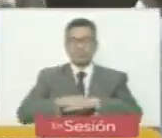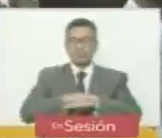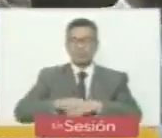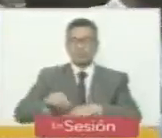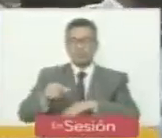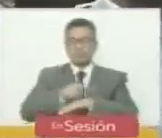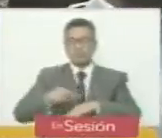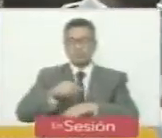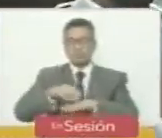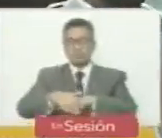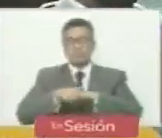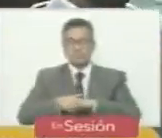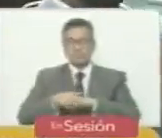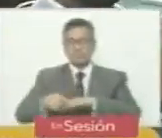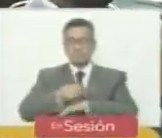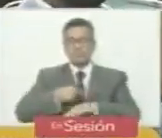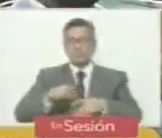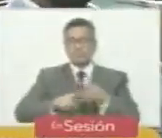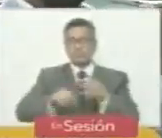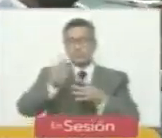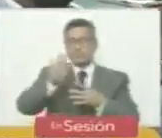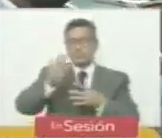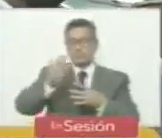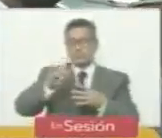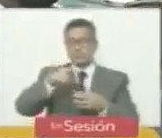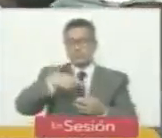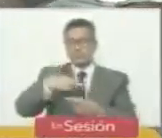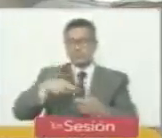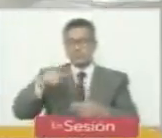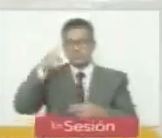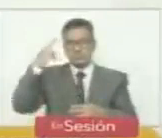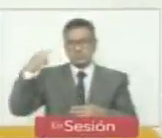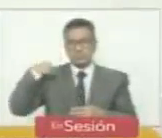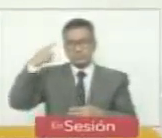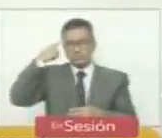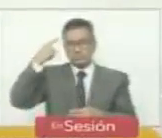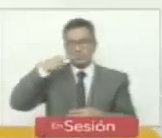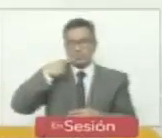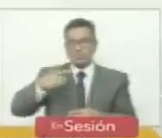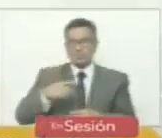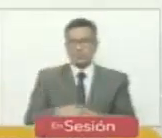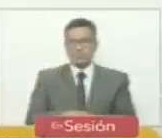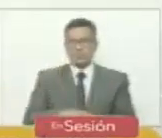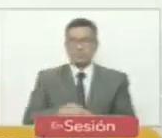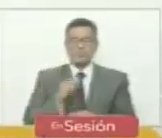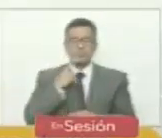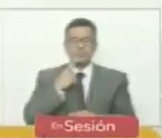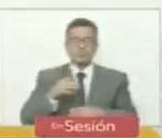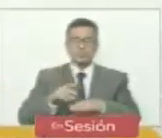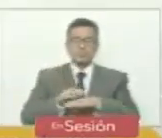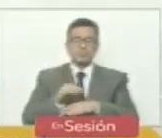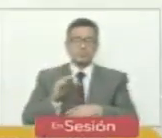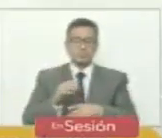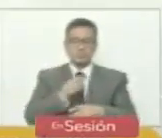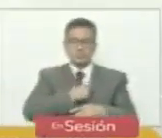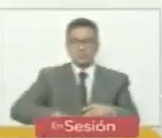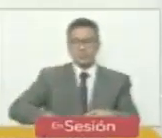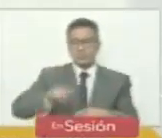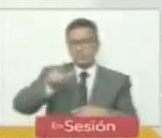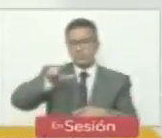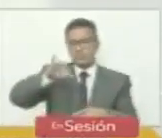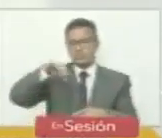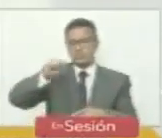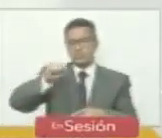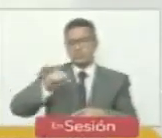Si incluso un gobierno de la Cuarta República, honrar honra, como es el caso del gobierno del presidente Luis Herrera